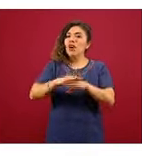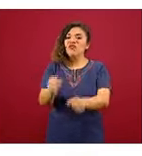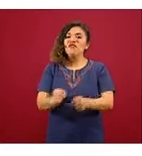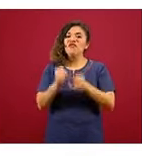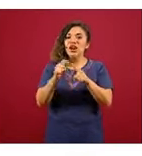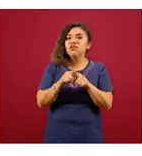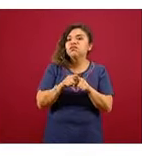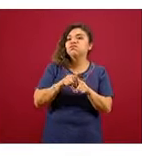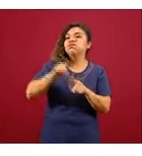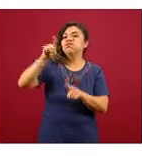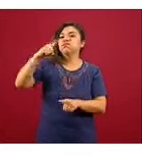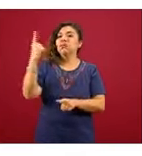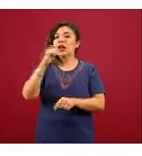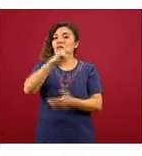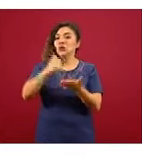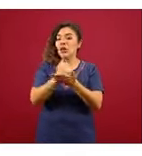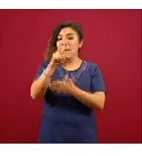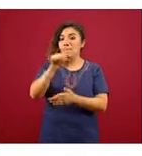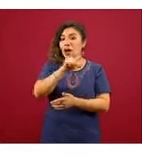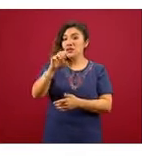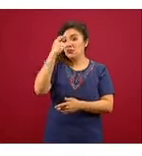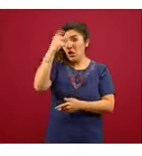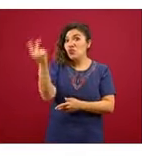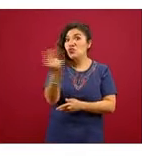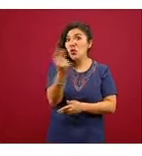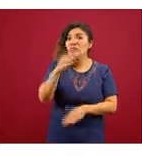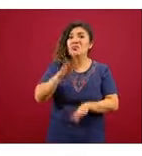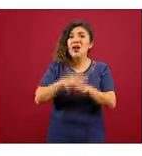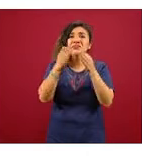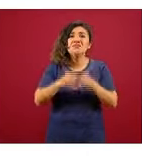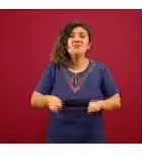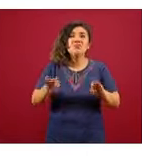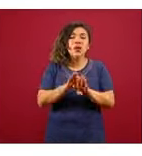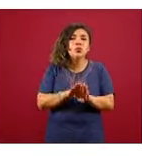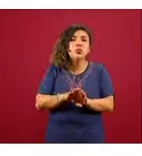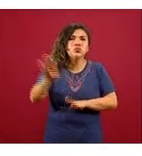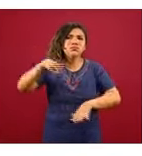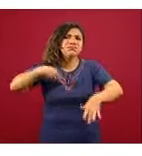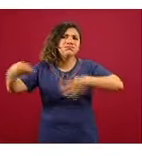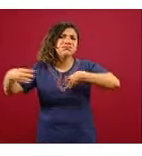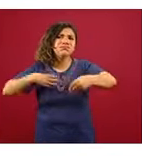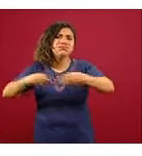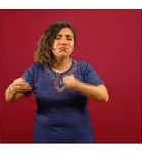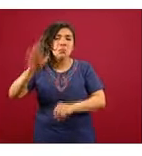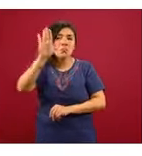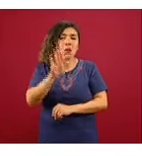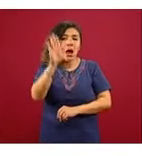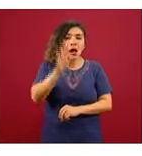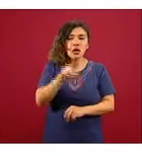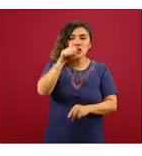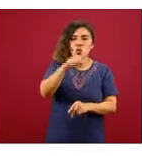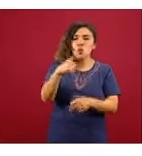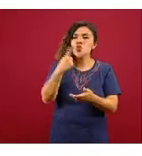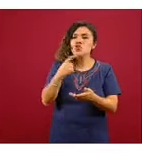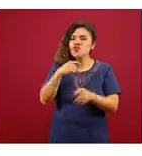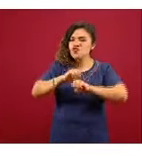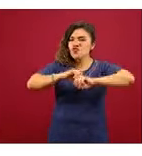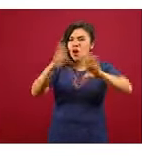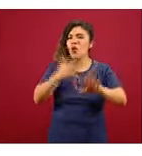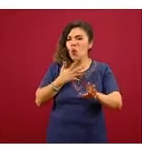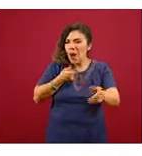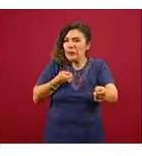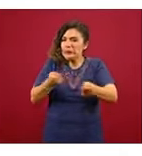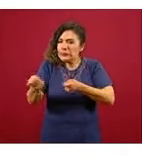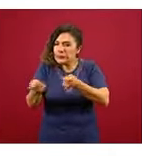Ciudad Valles, pero ambos subieron de manera importante. Pareciera que Tamazunchale sí tiene un control en las últimas 2